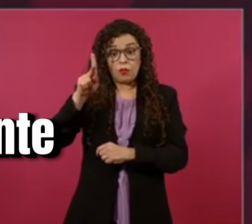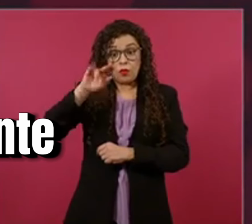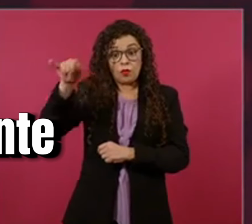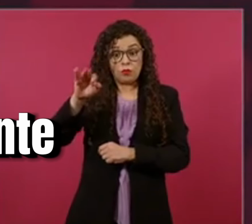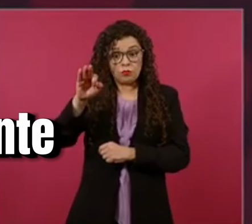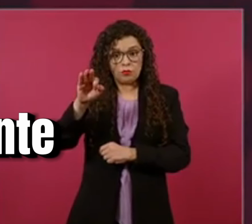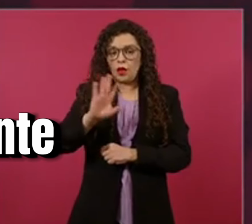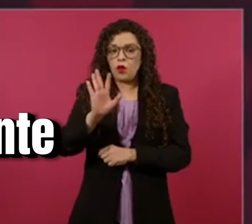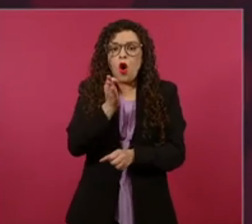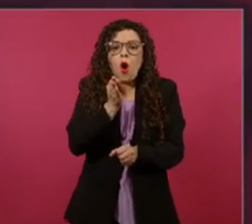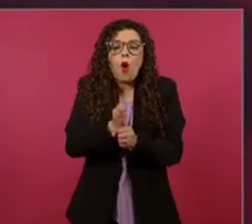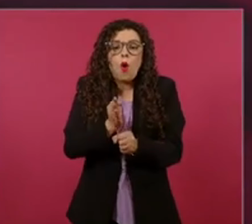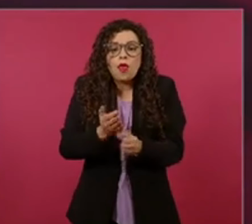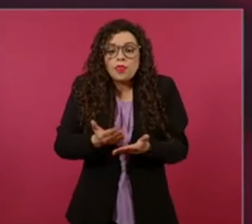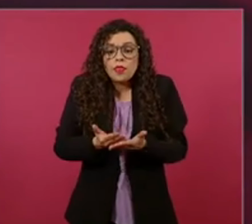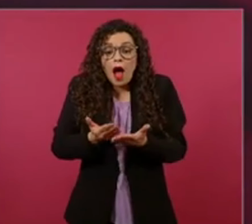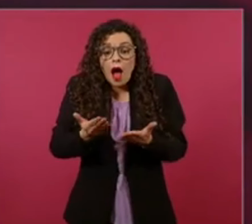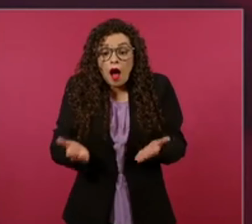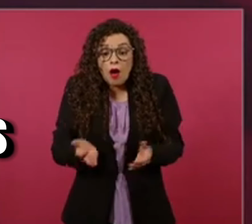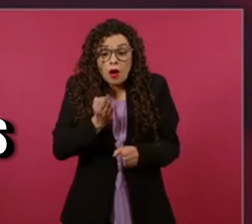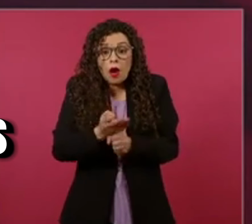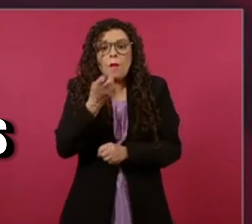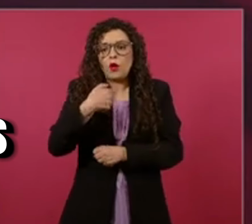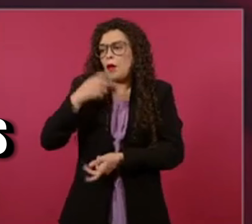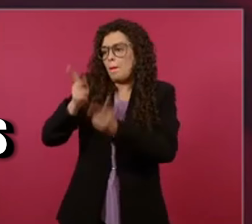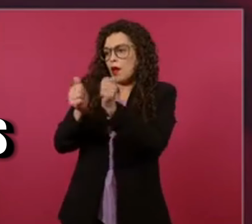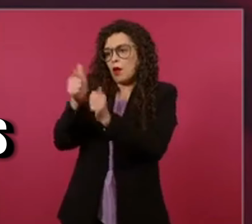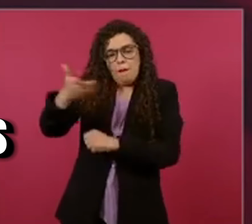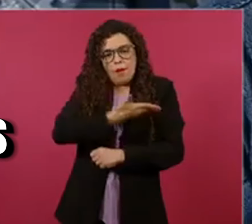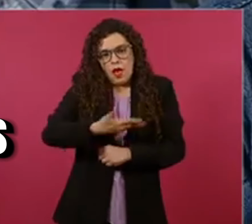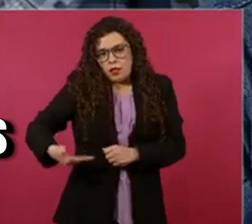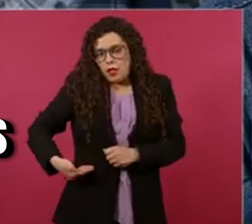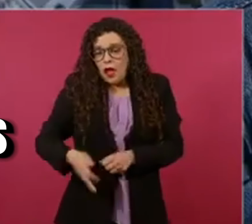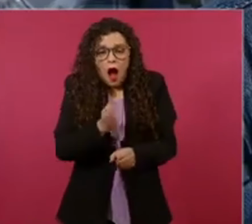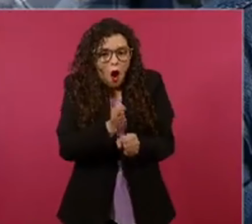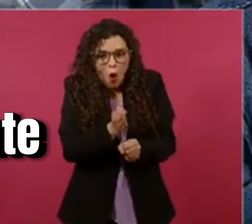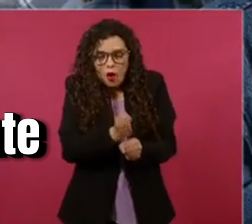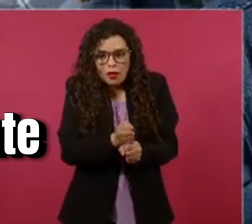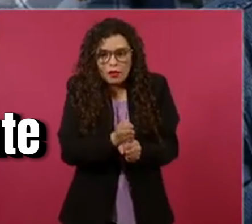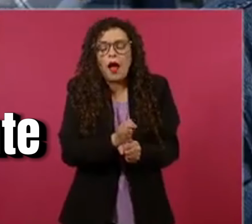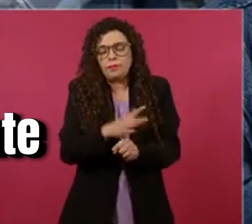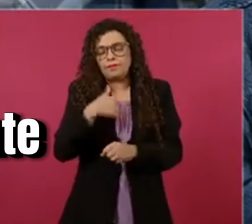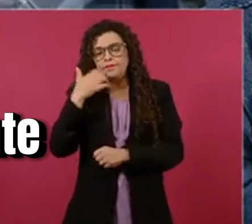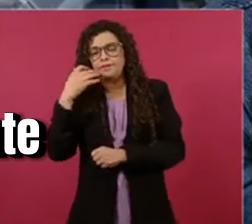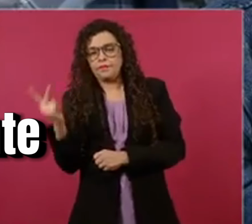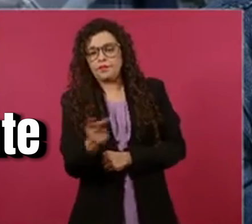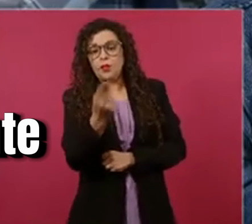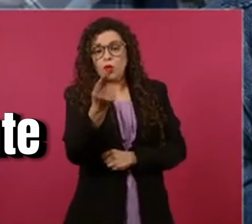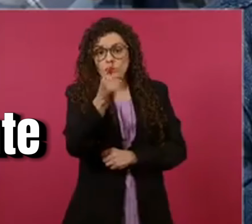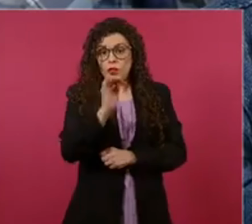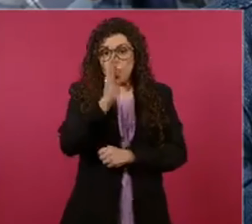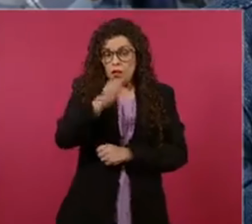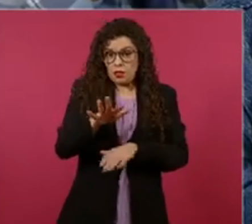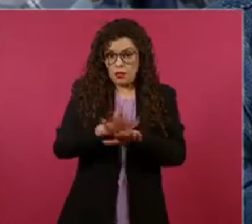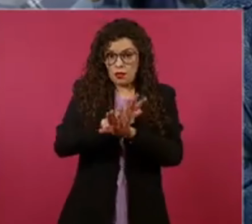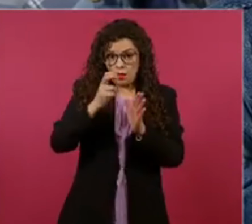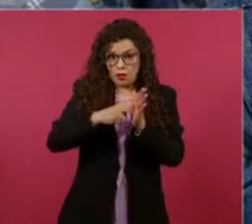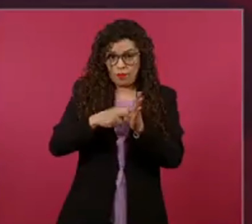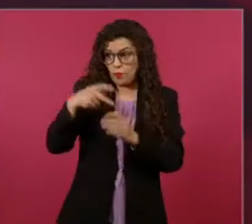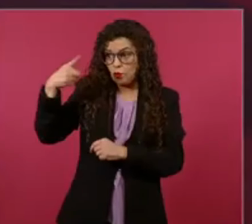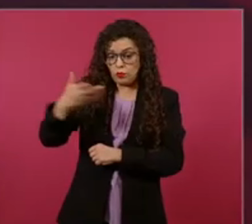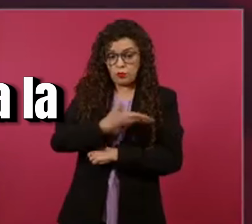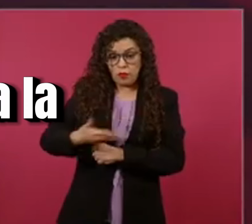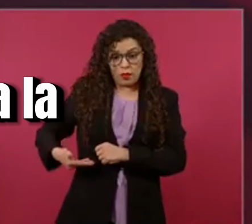eso lo platicamos con el presidente, a partir de ahora. Entonces, ¿usted aceptaría cambios a la reforma que planteó el presidente ahora? Que se